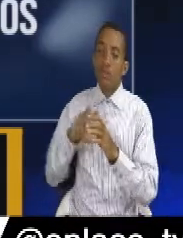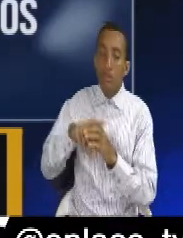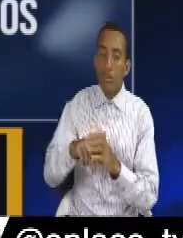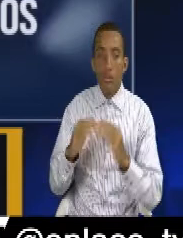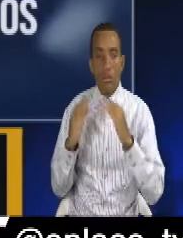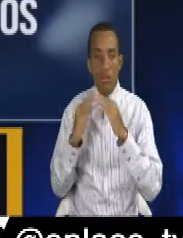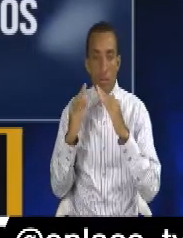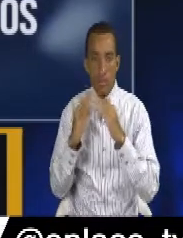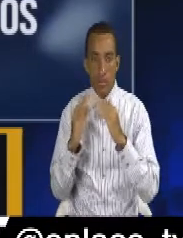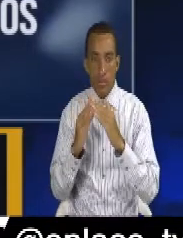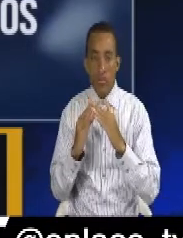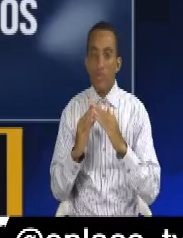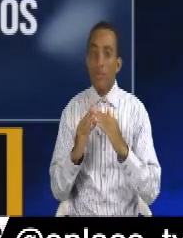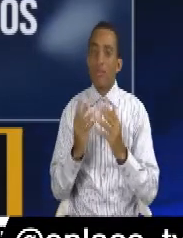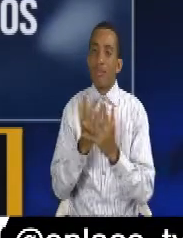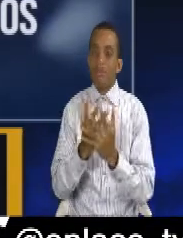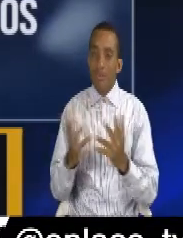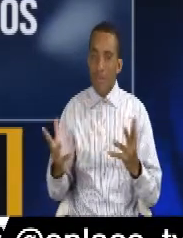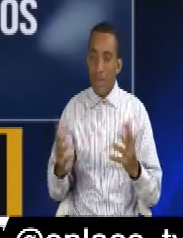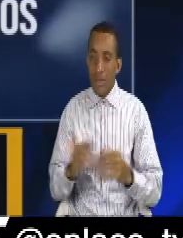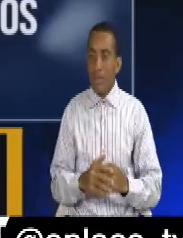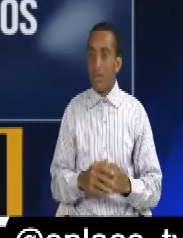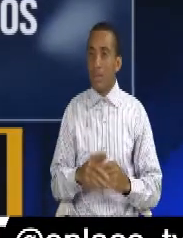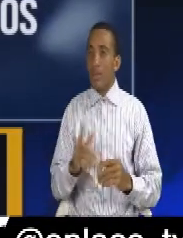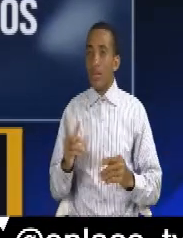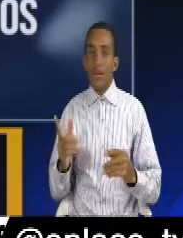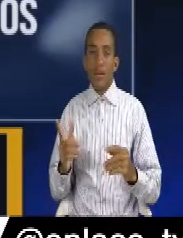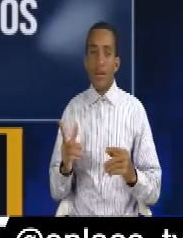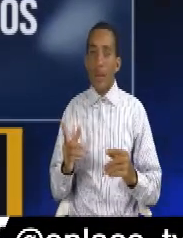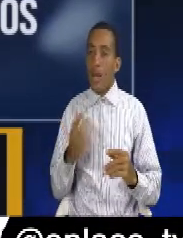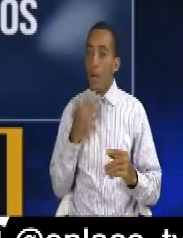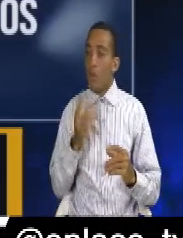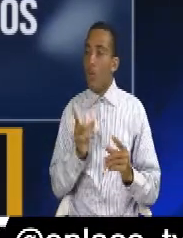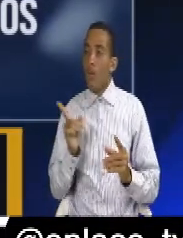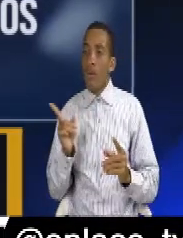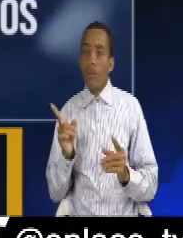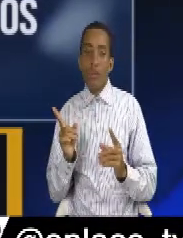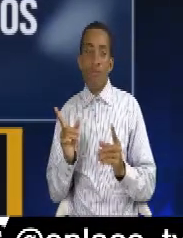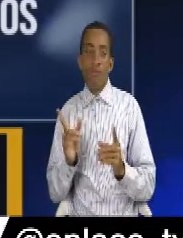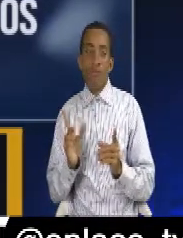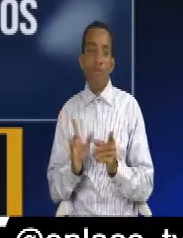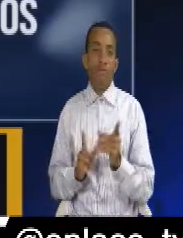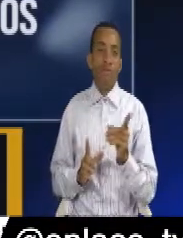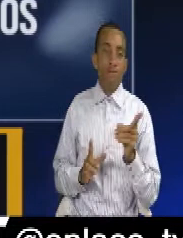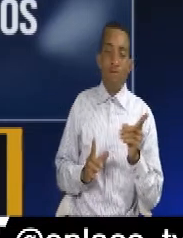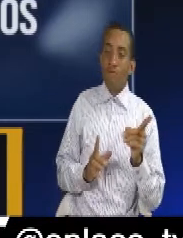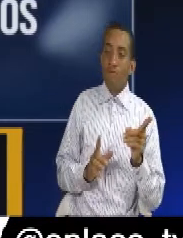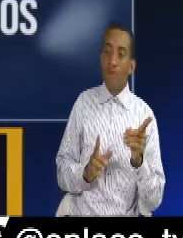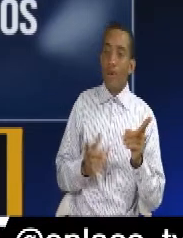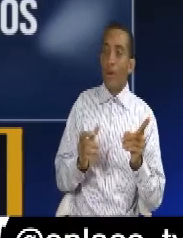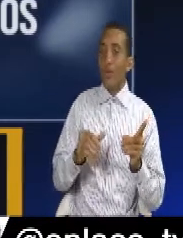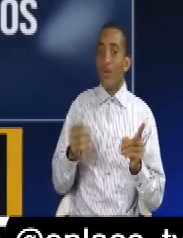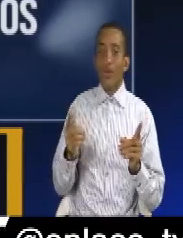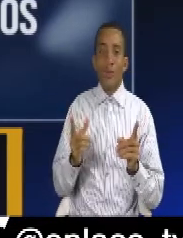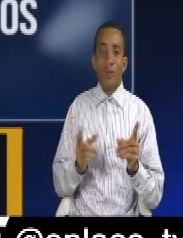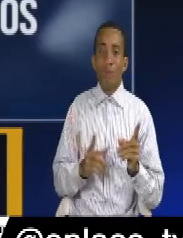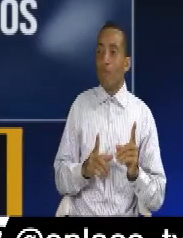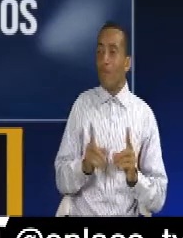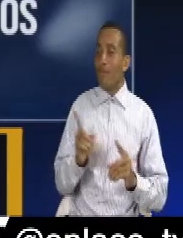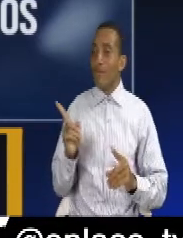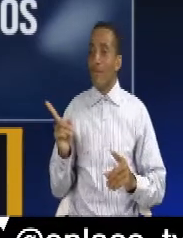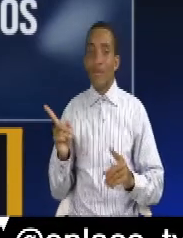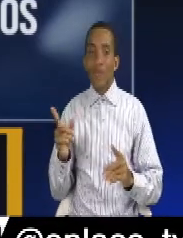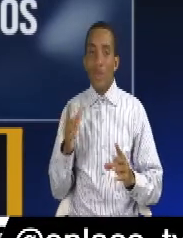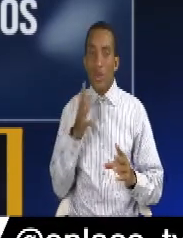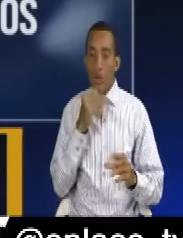muchas escaleras, digámoslo así, hacia ambos lados. Entonces, si cogíamos al lado derecho, nos daba hacia un lugar y si cogíamos al lado izquierdo, nos daba otro.